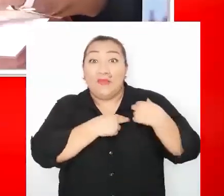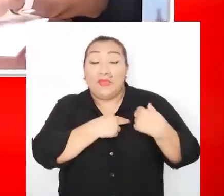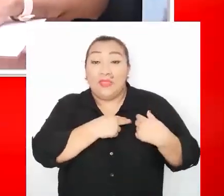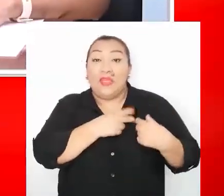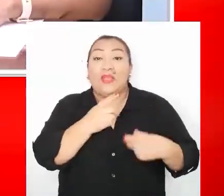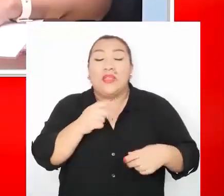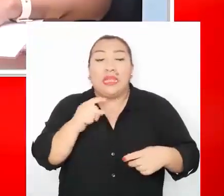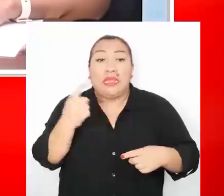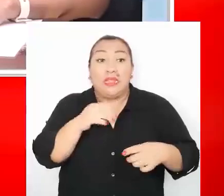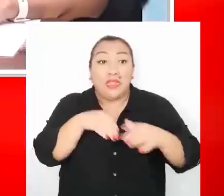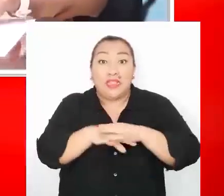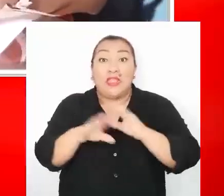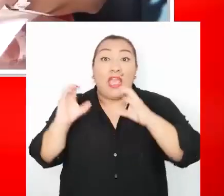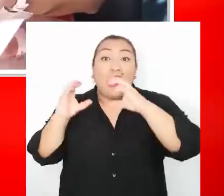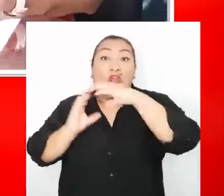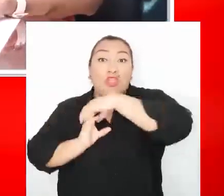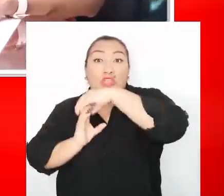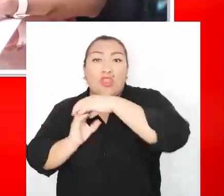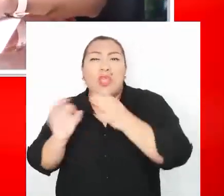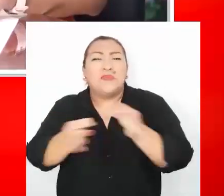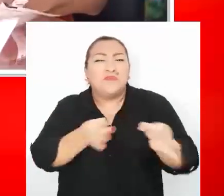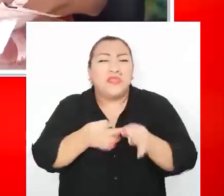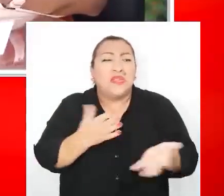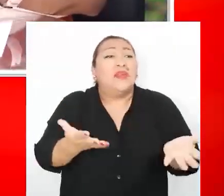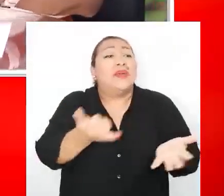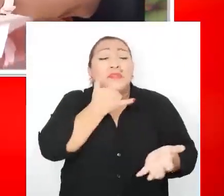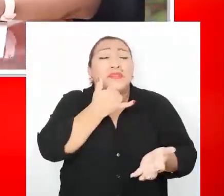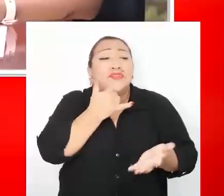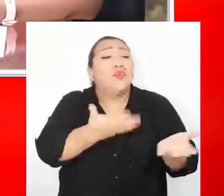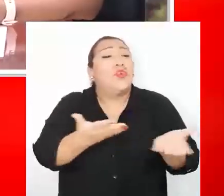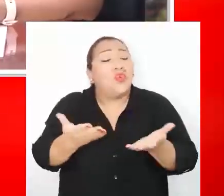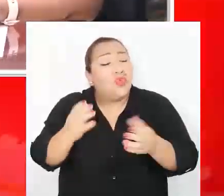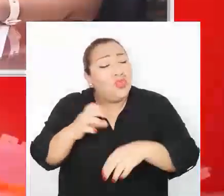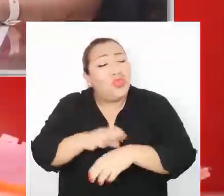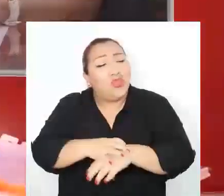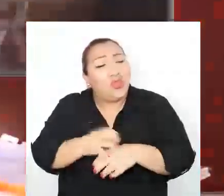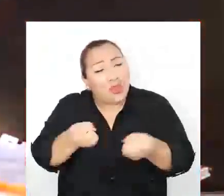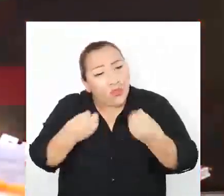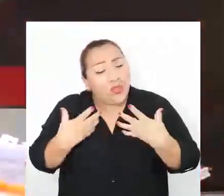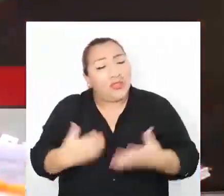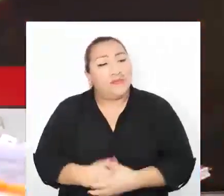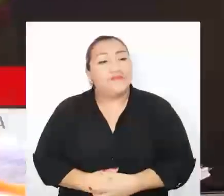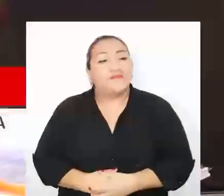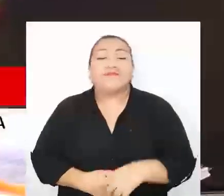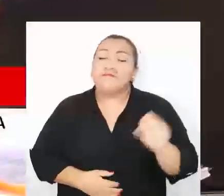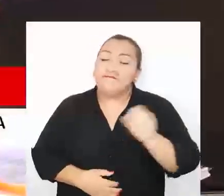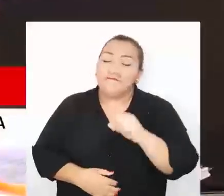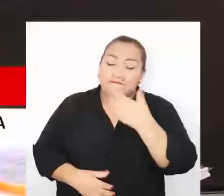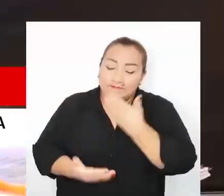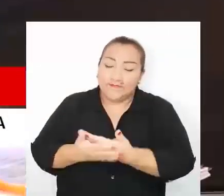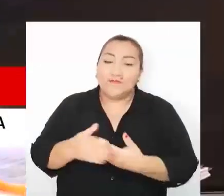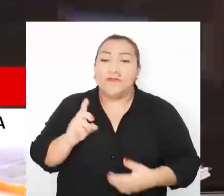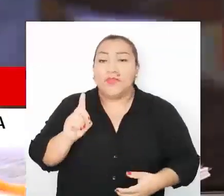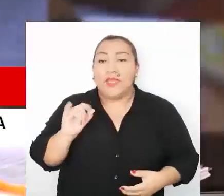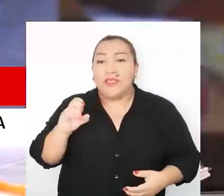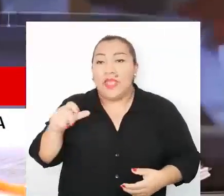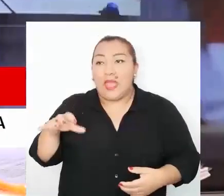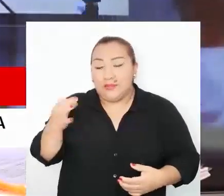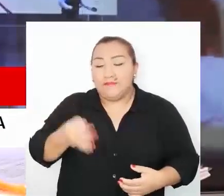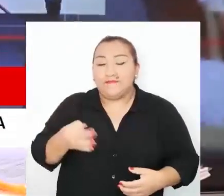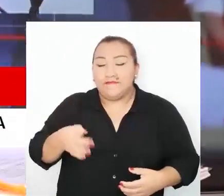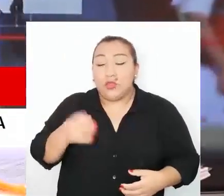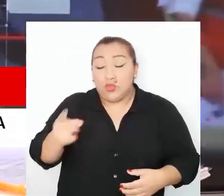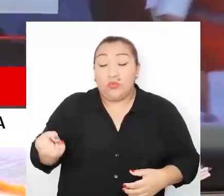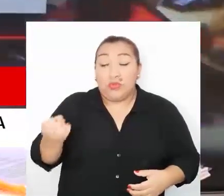Contraloría, para comentarnos más sobre el tema. Bienvenida, doctora Suárez, a Contraloría TV. Muchas gracias, Diana. Efectivamente, lo que